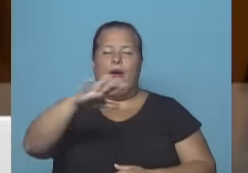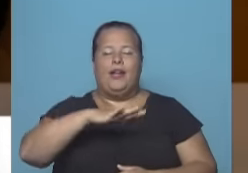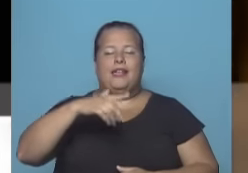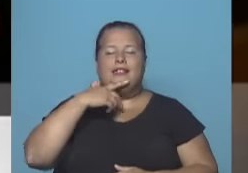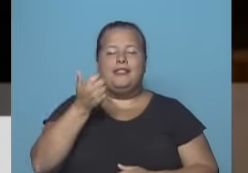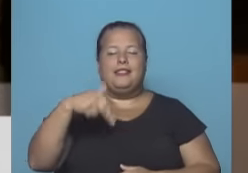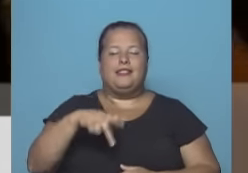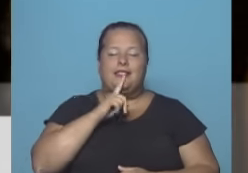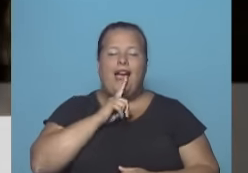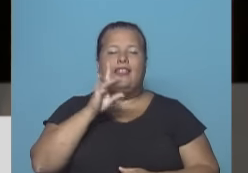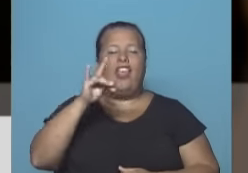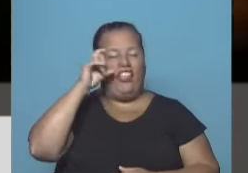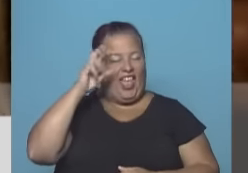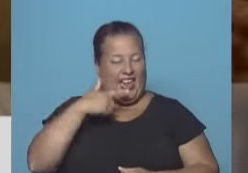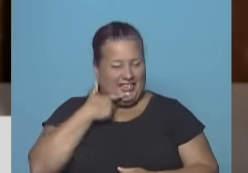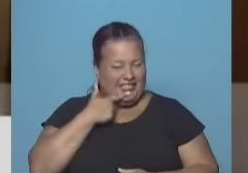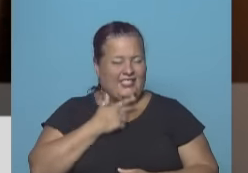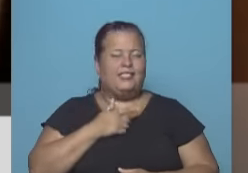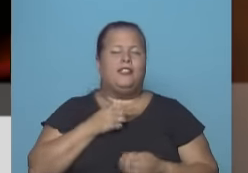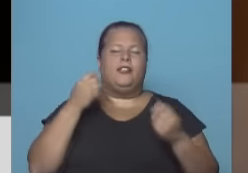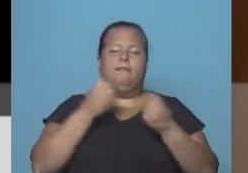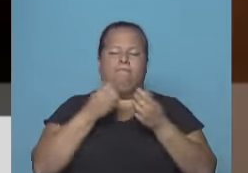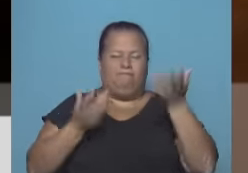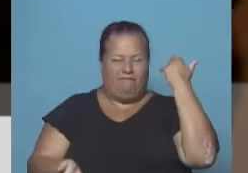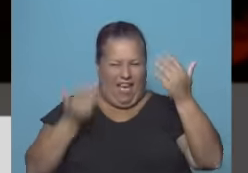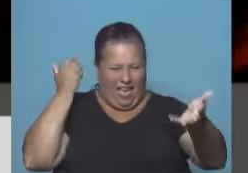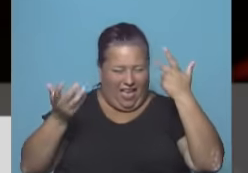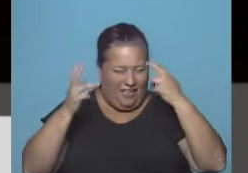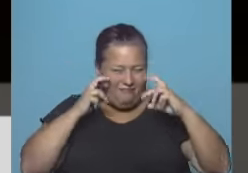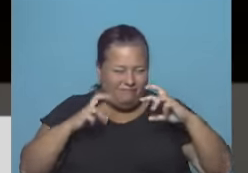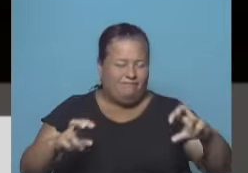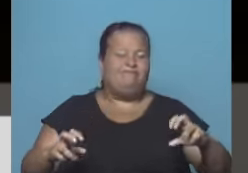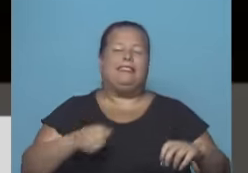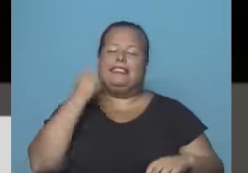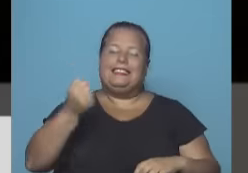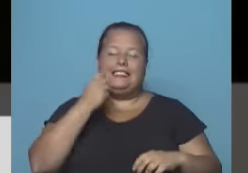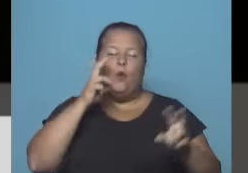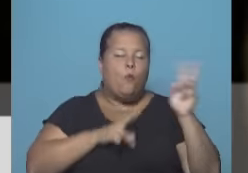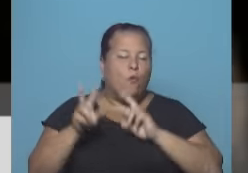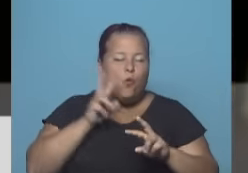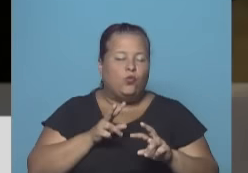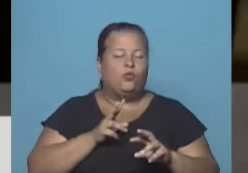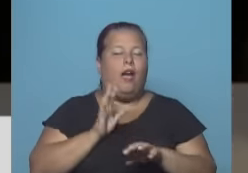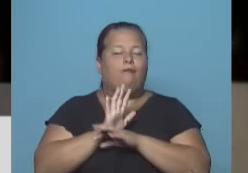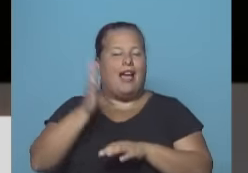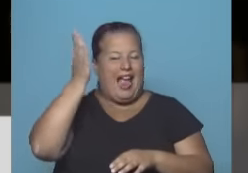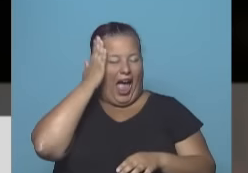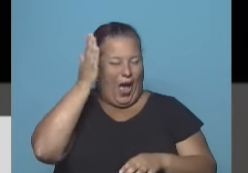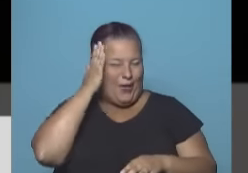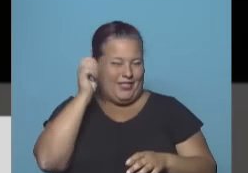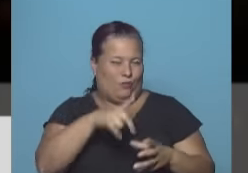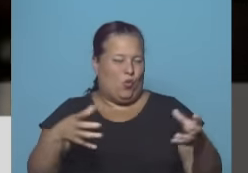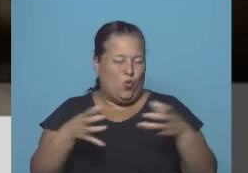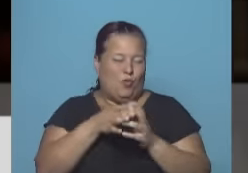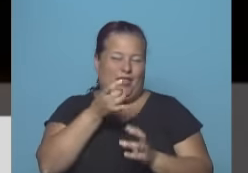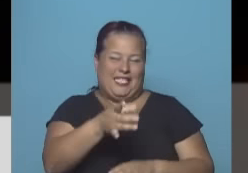Saint-Denis. Se realizaron una serie de mega operativos tratando de dar con el denominado cabecilla de